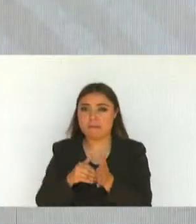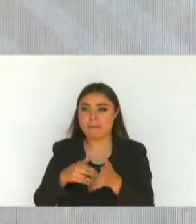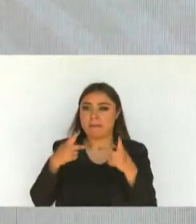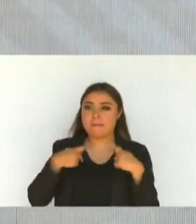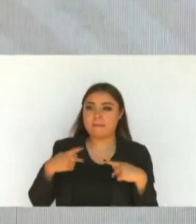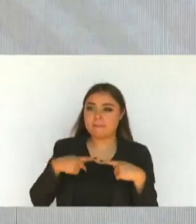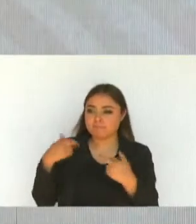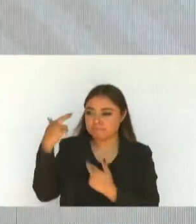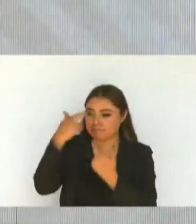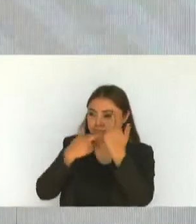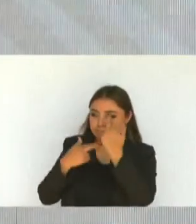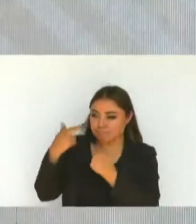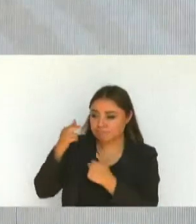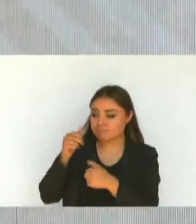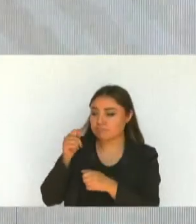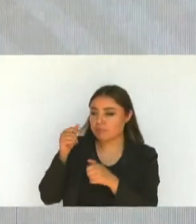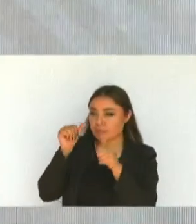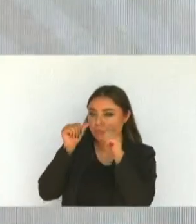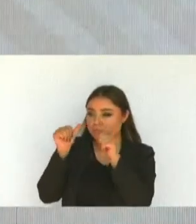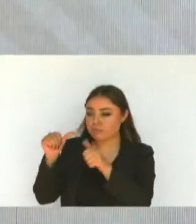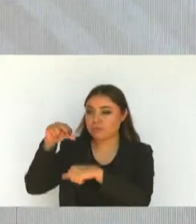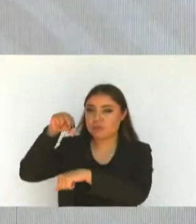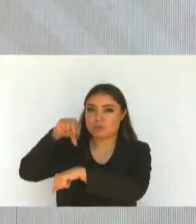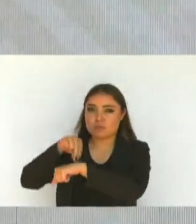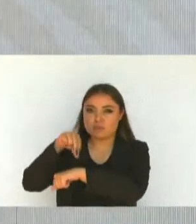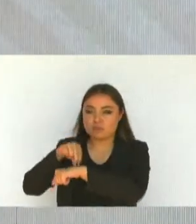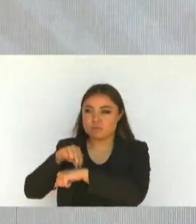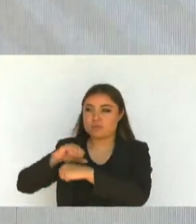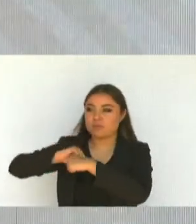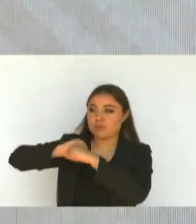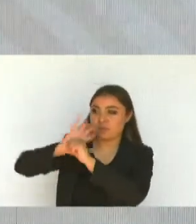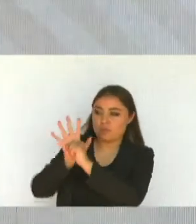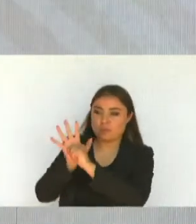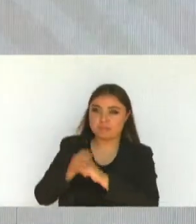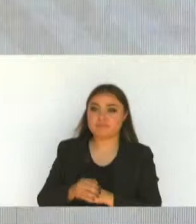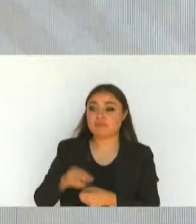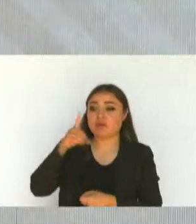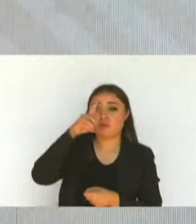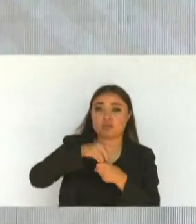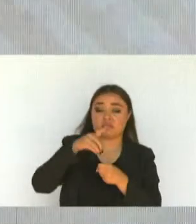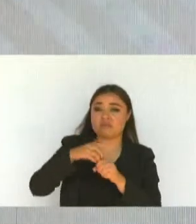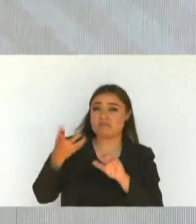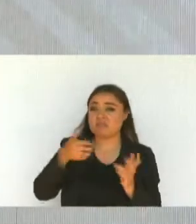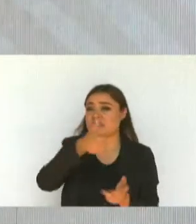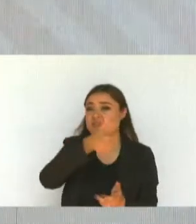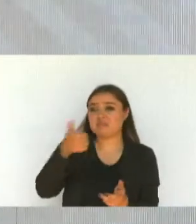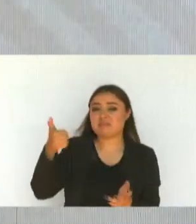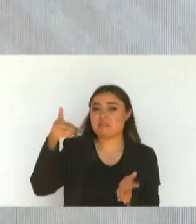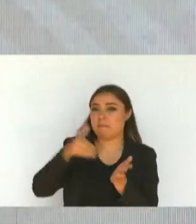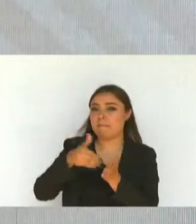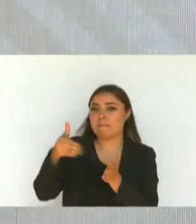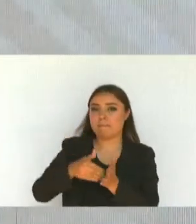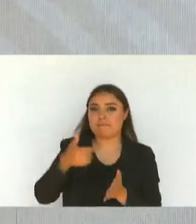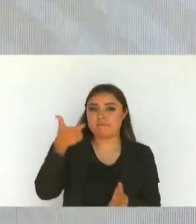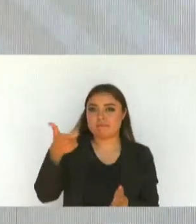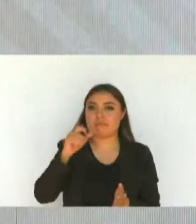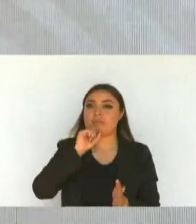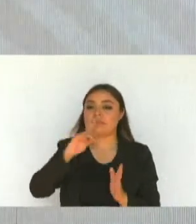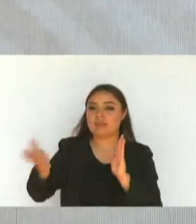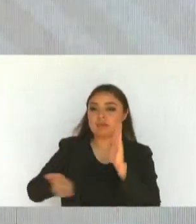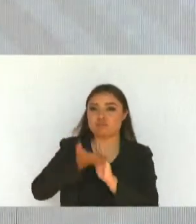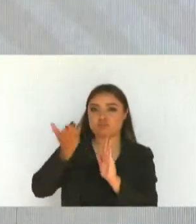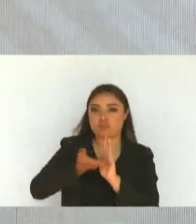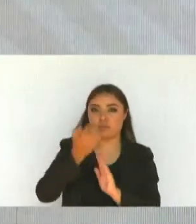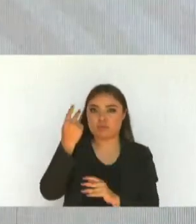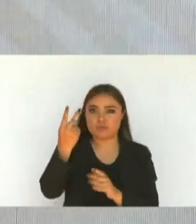atención al COVID-19, donaciones por más de 600 millones de pesos y la construcción de 2